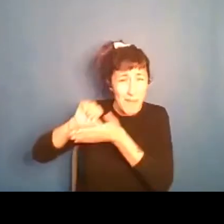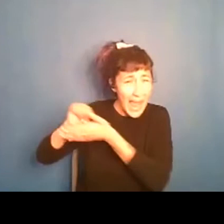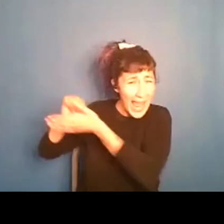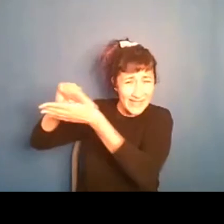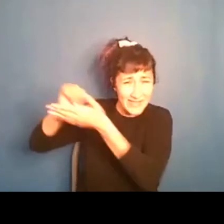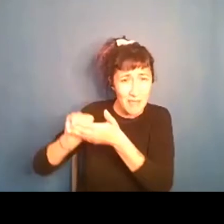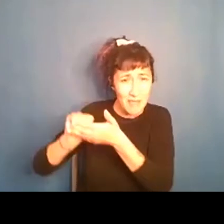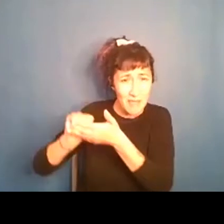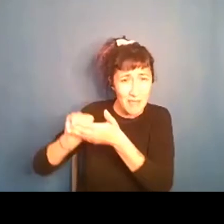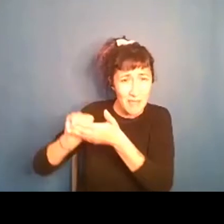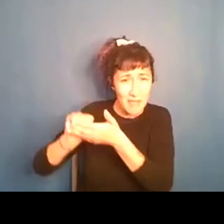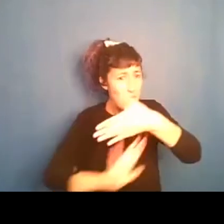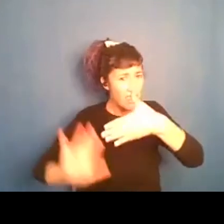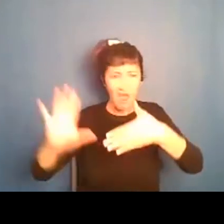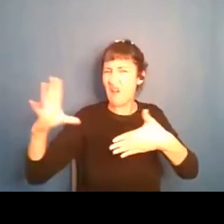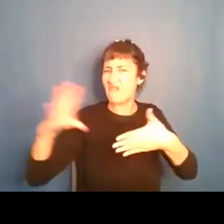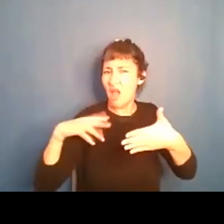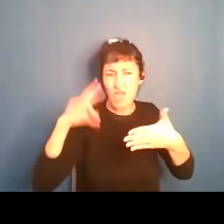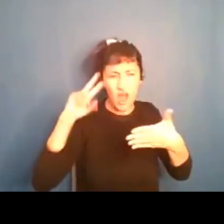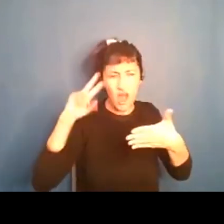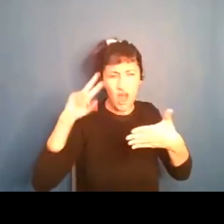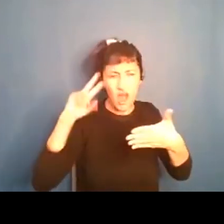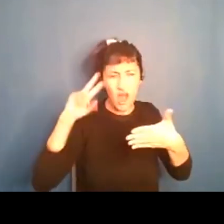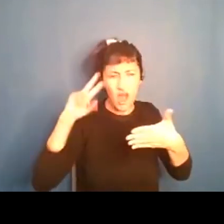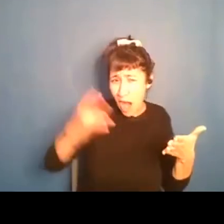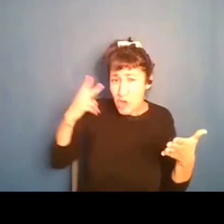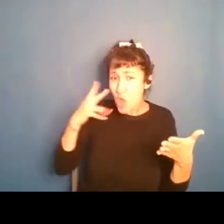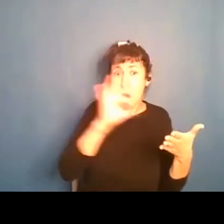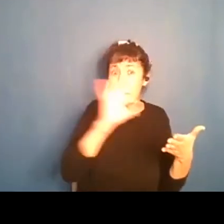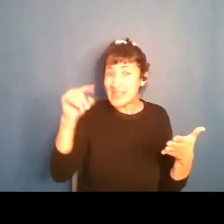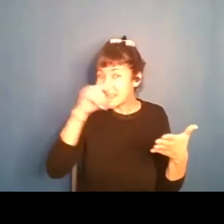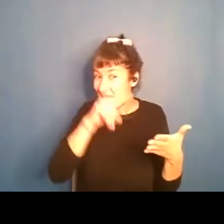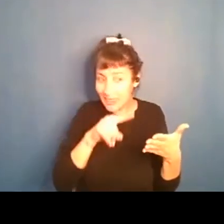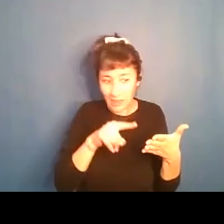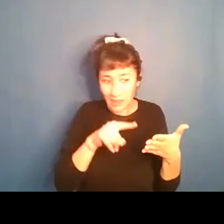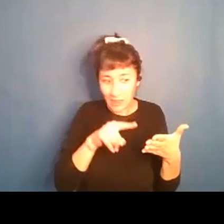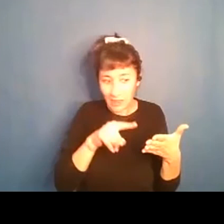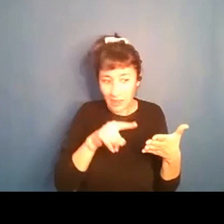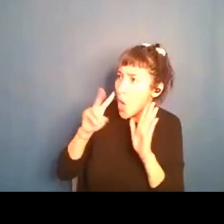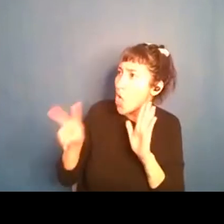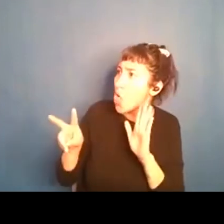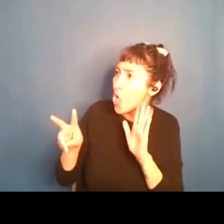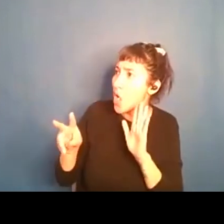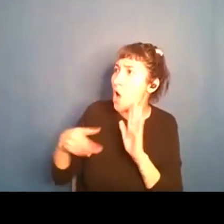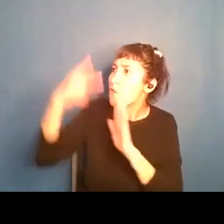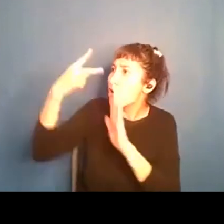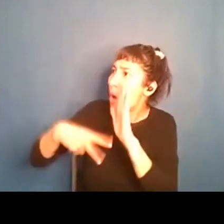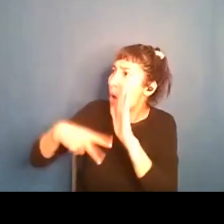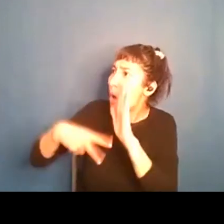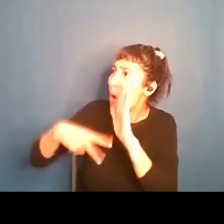no tenían reconocimiento de la lengua de señas. Tomaron nuestro vocabulario, patrimonio